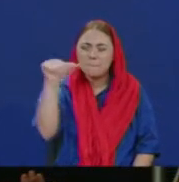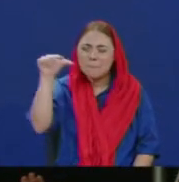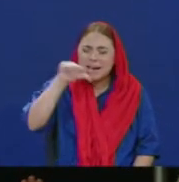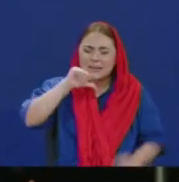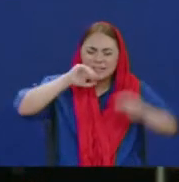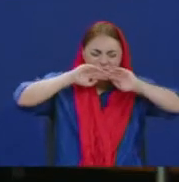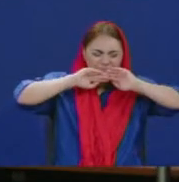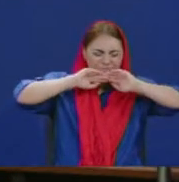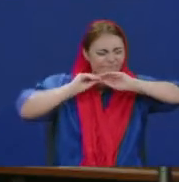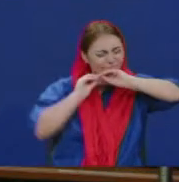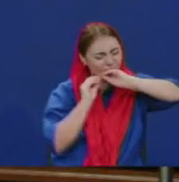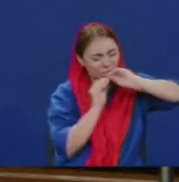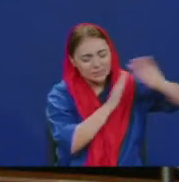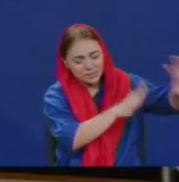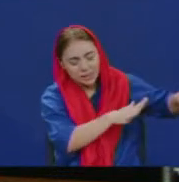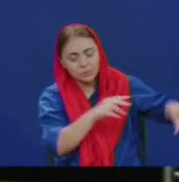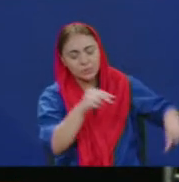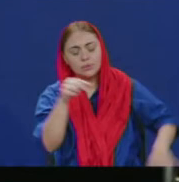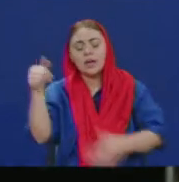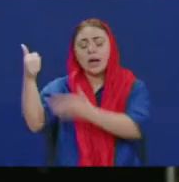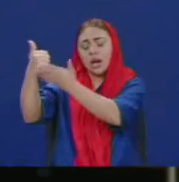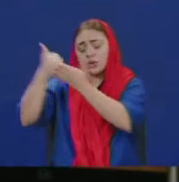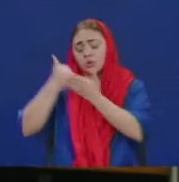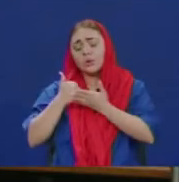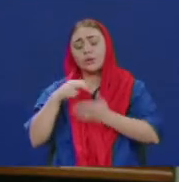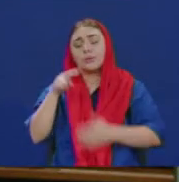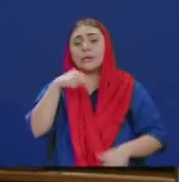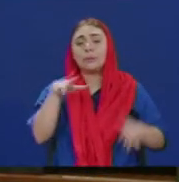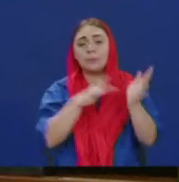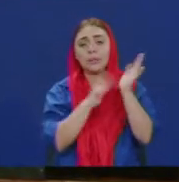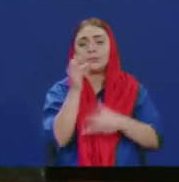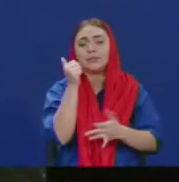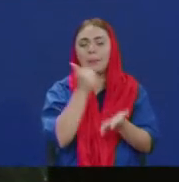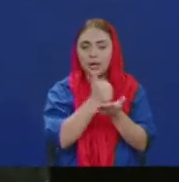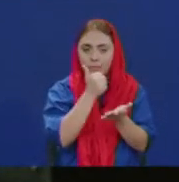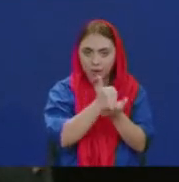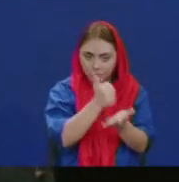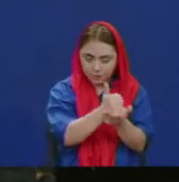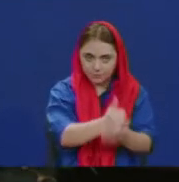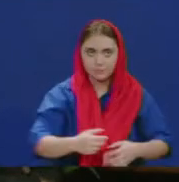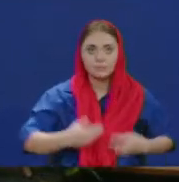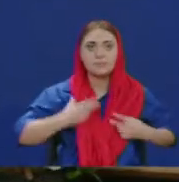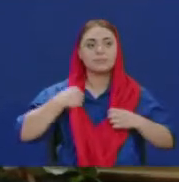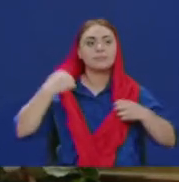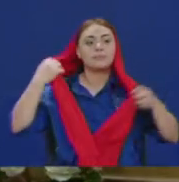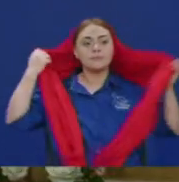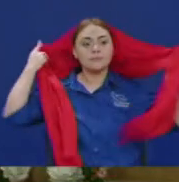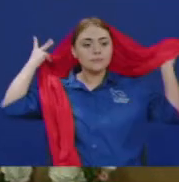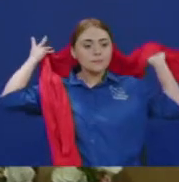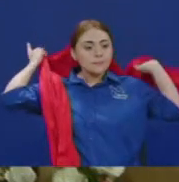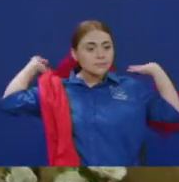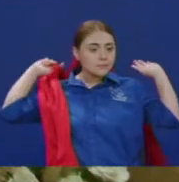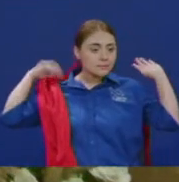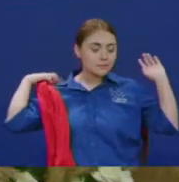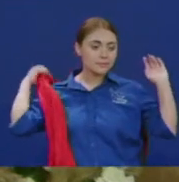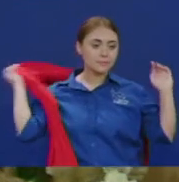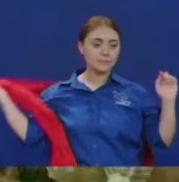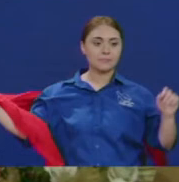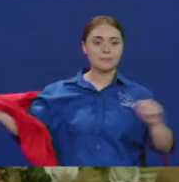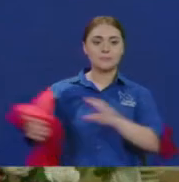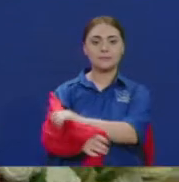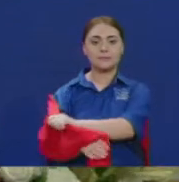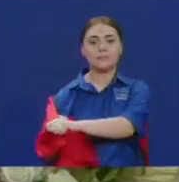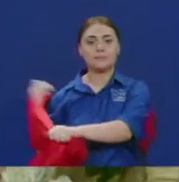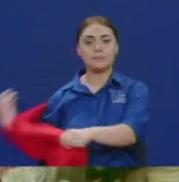toda levadura de esa. Ayúdanos en el nombre de Jesús. Amén, amén y amén. Denle un aplauso al Rey bendito y sigamos acá. De